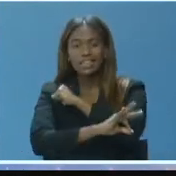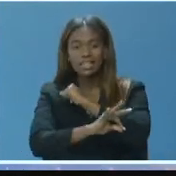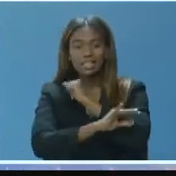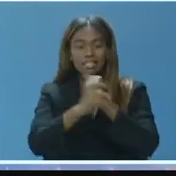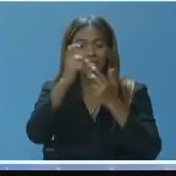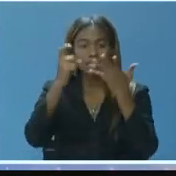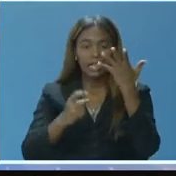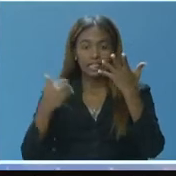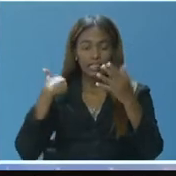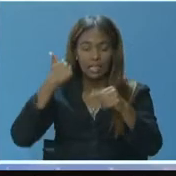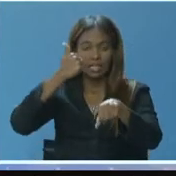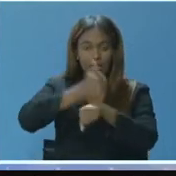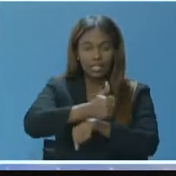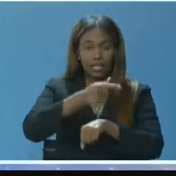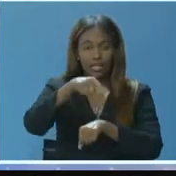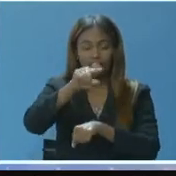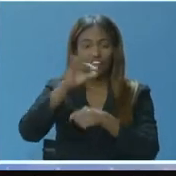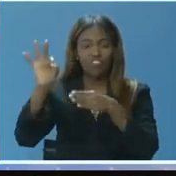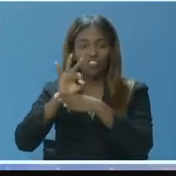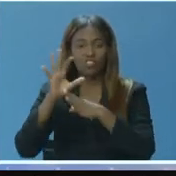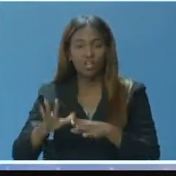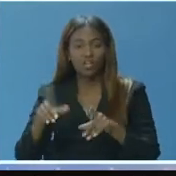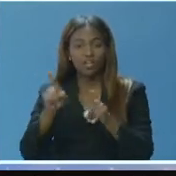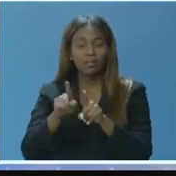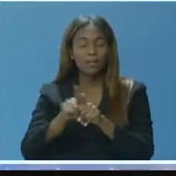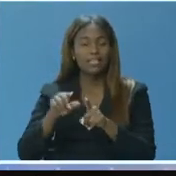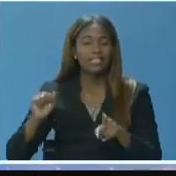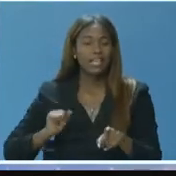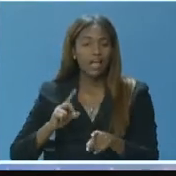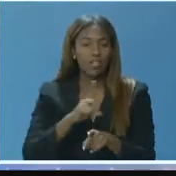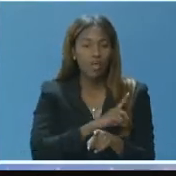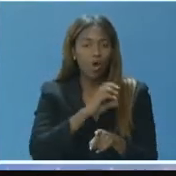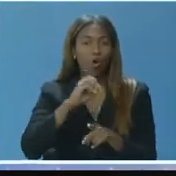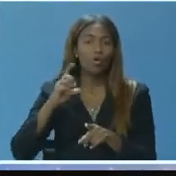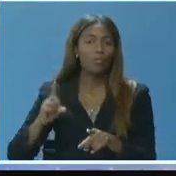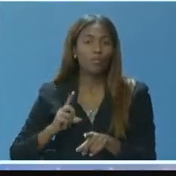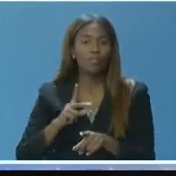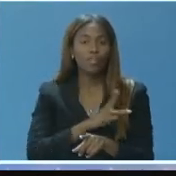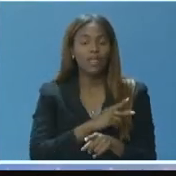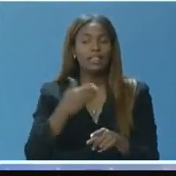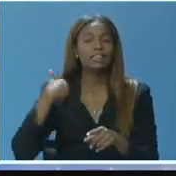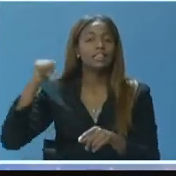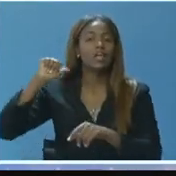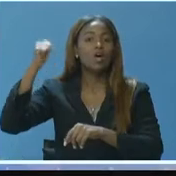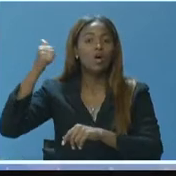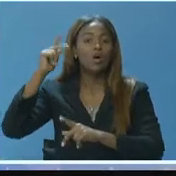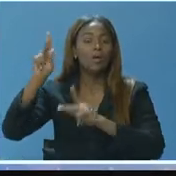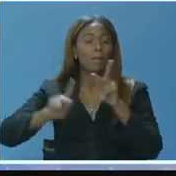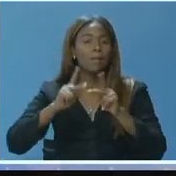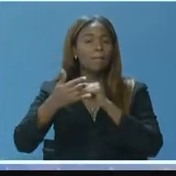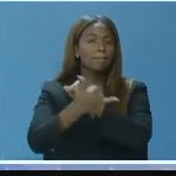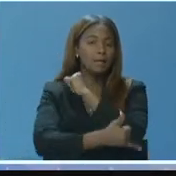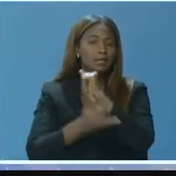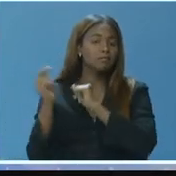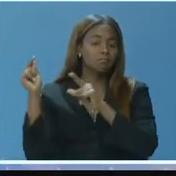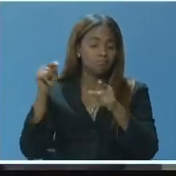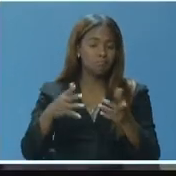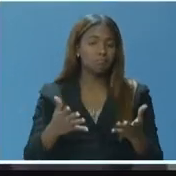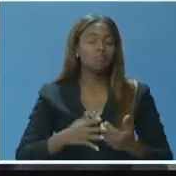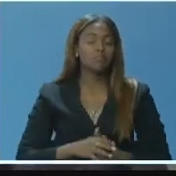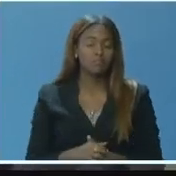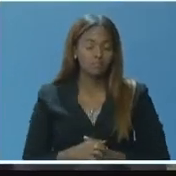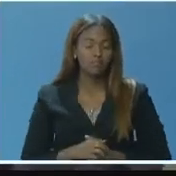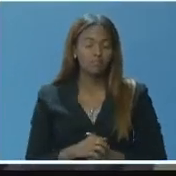que involucran a funcionarios y congresistas atrae la inversión extranjera. Yo cuento a Paulino con la historia completa. Para